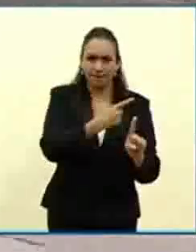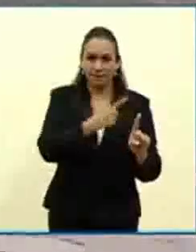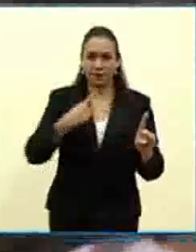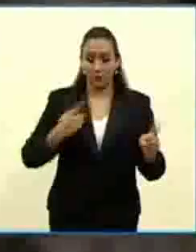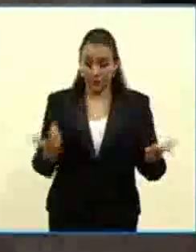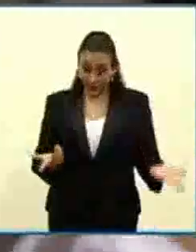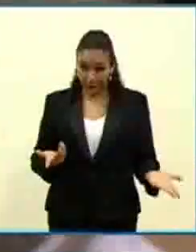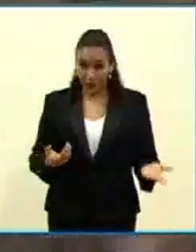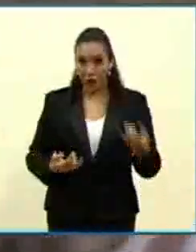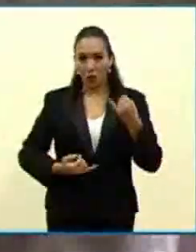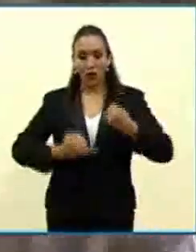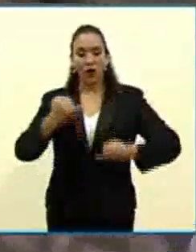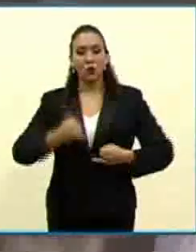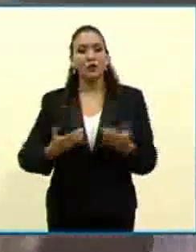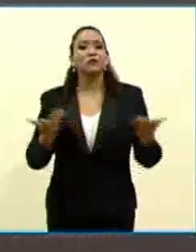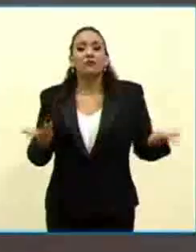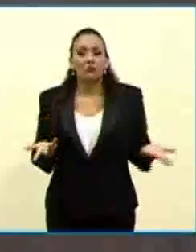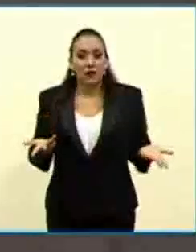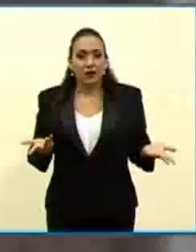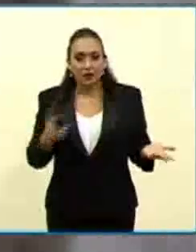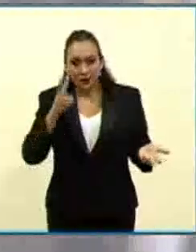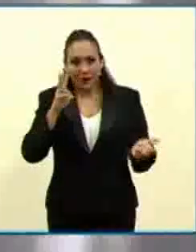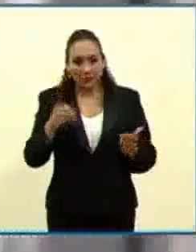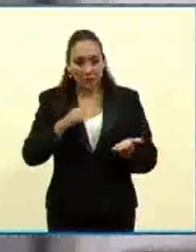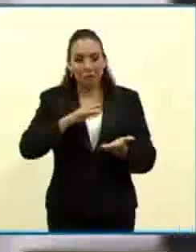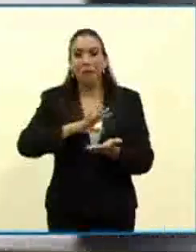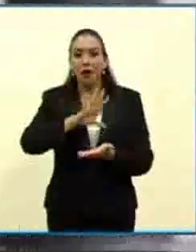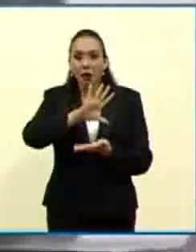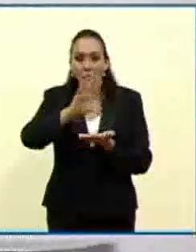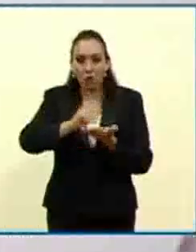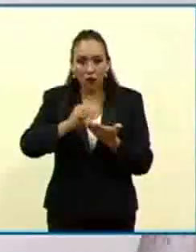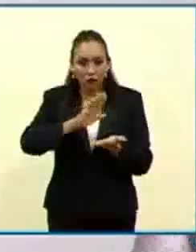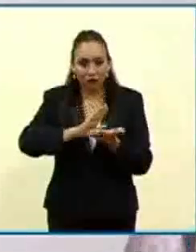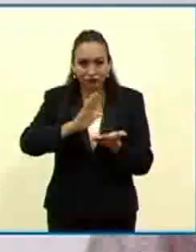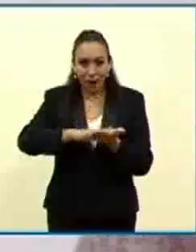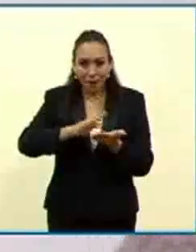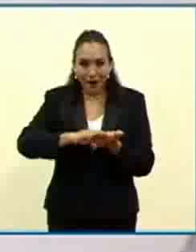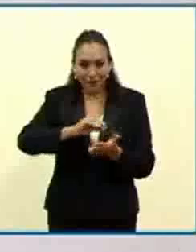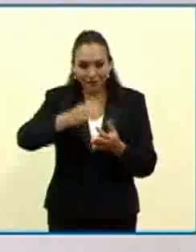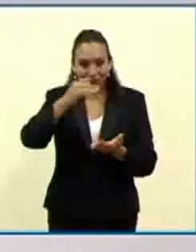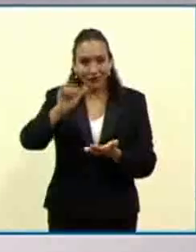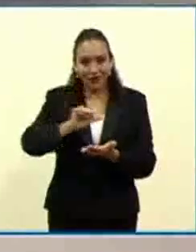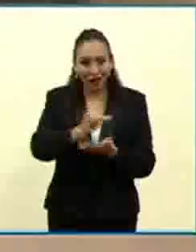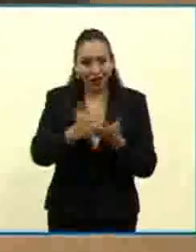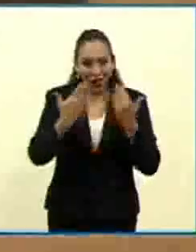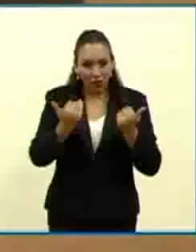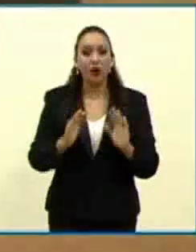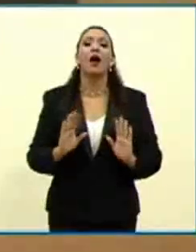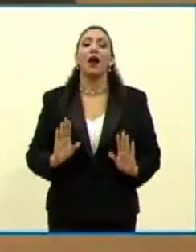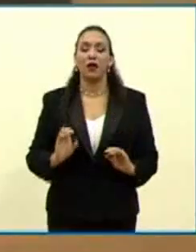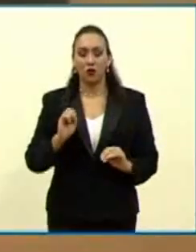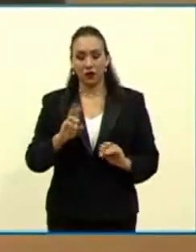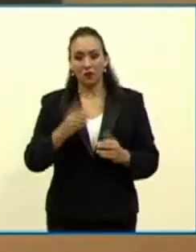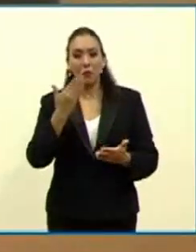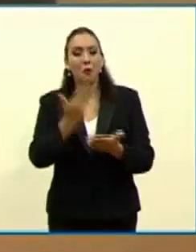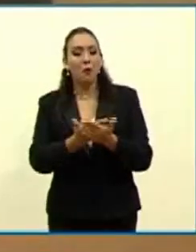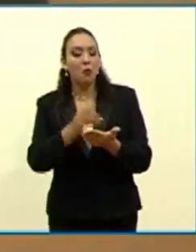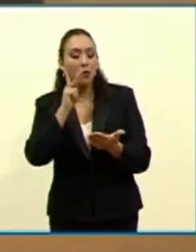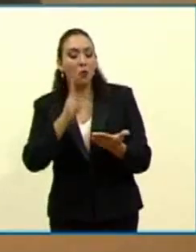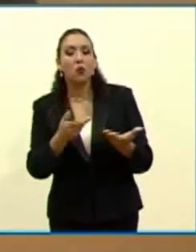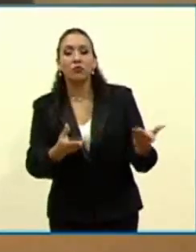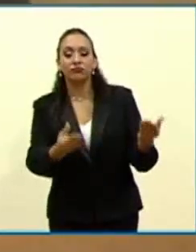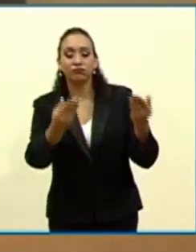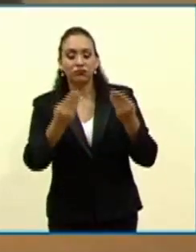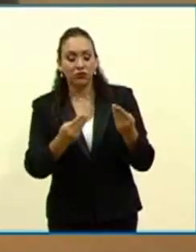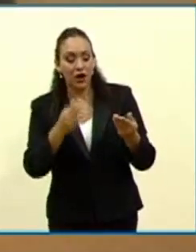el juzgador deberá establecer de manera proporcional los beneficios que correspondan a cada acreedora. La segunda sala